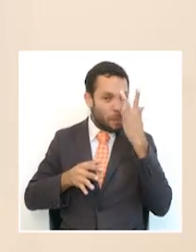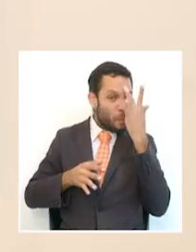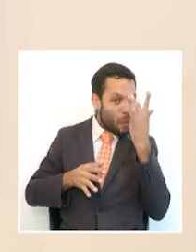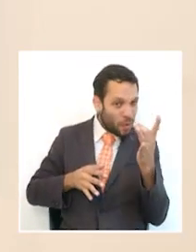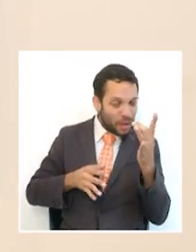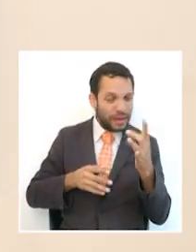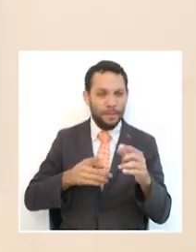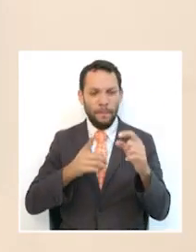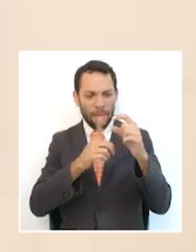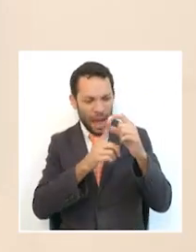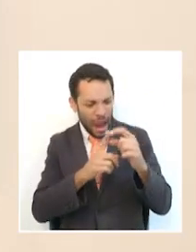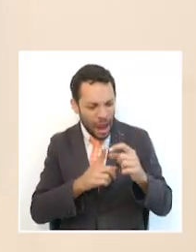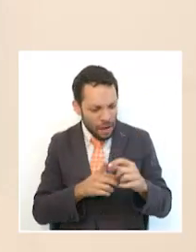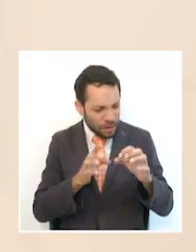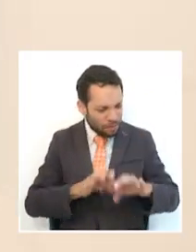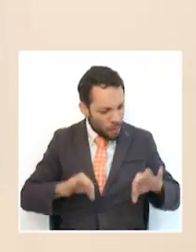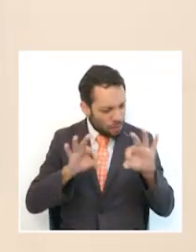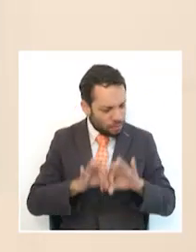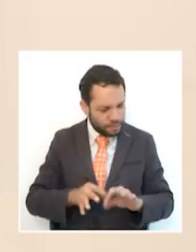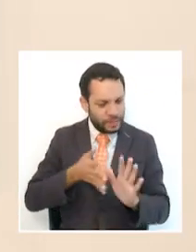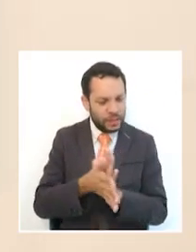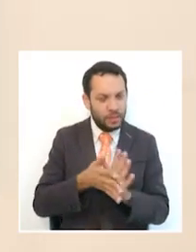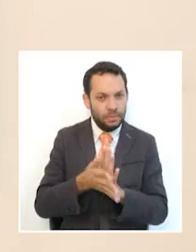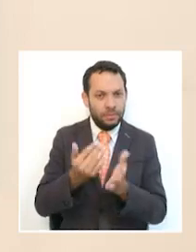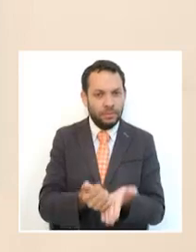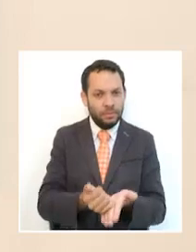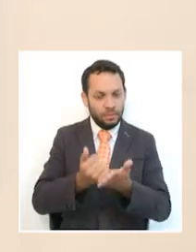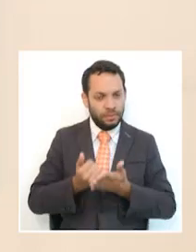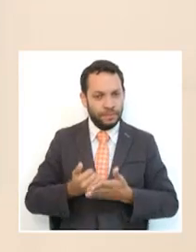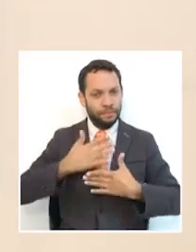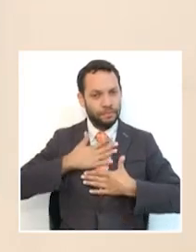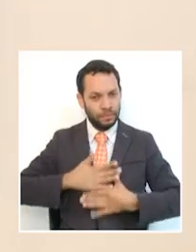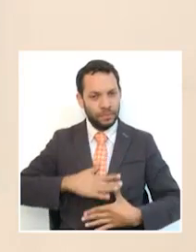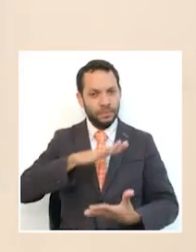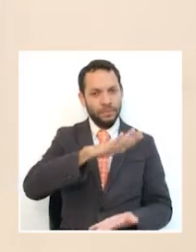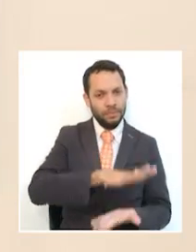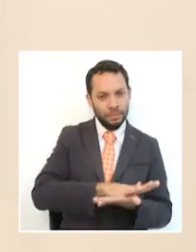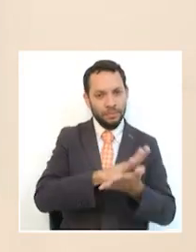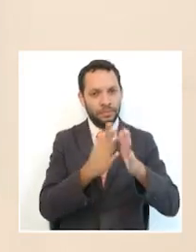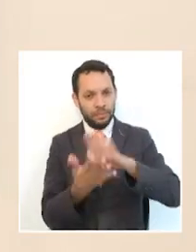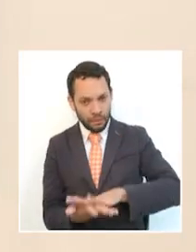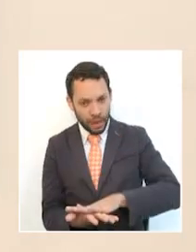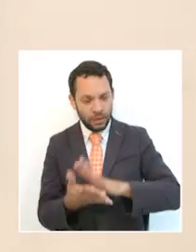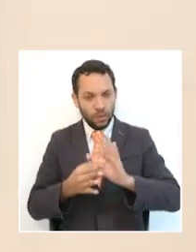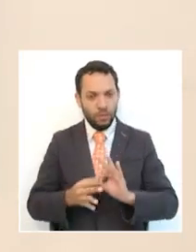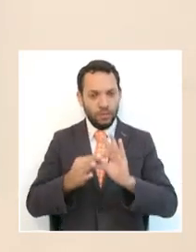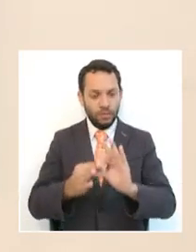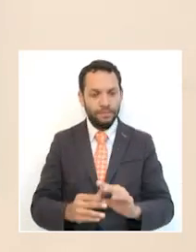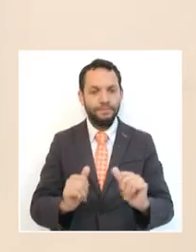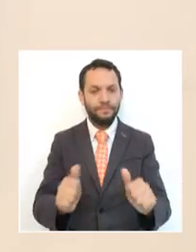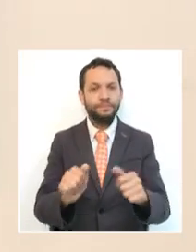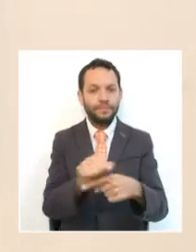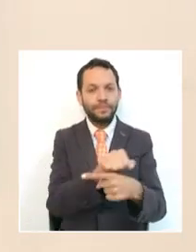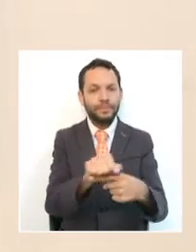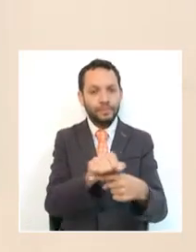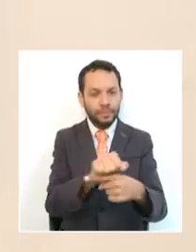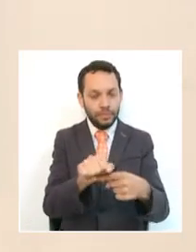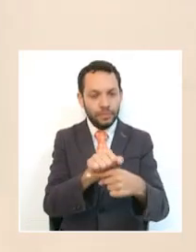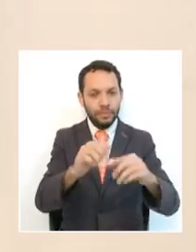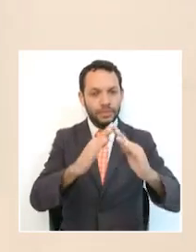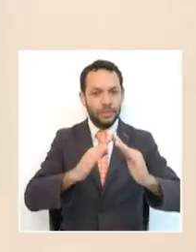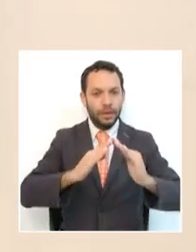a conocer un poco más acerca de esas herramientas que podemos utilizar en nuestros hogares y definitivamente aprovechar